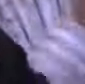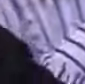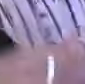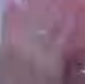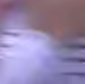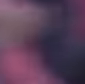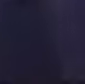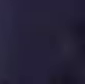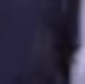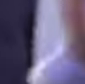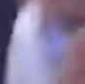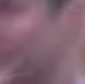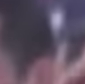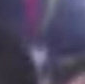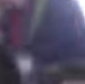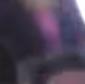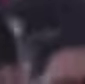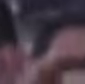Ernesto Balcázar